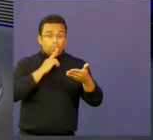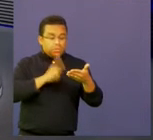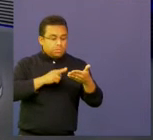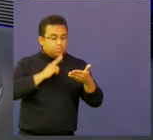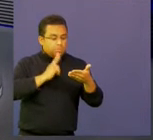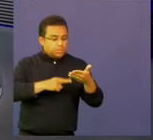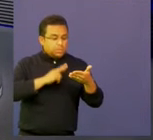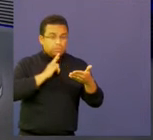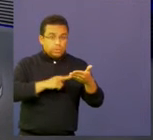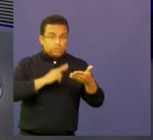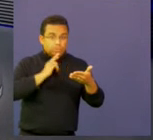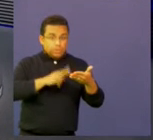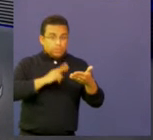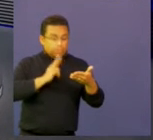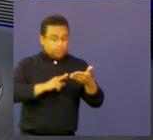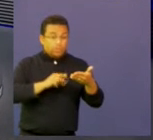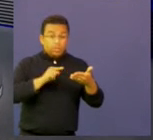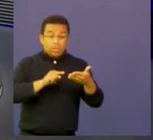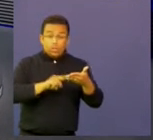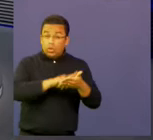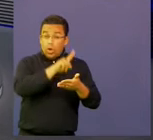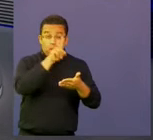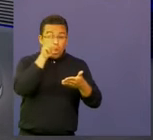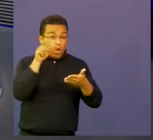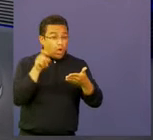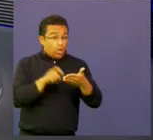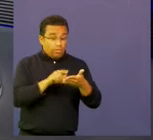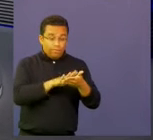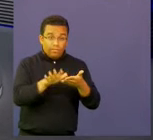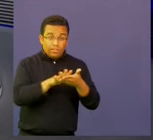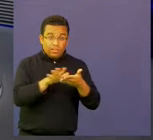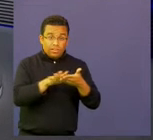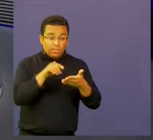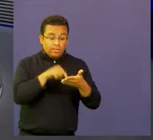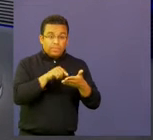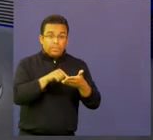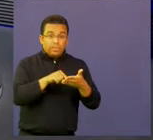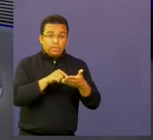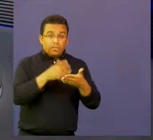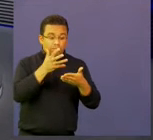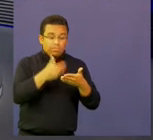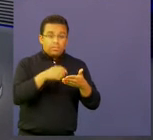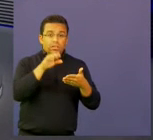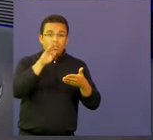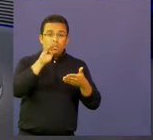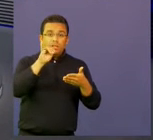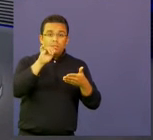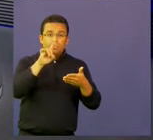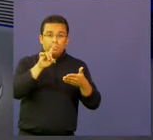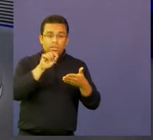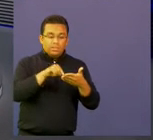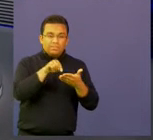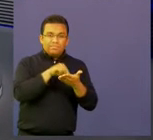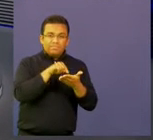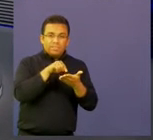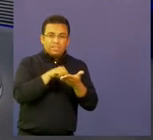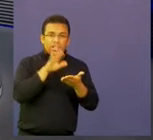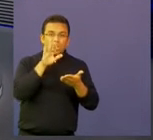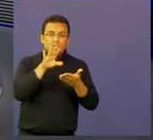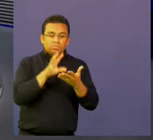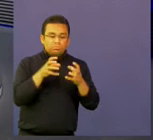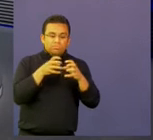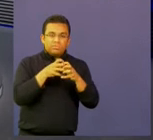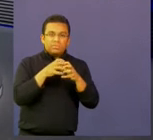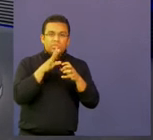esa información del niño va siendo procesada a través de un sistema de Big Data y de inteligencia artificial que permite